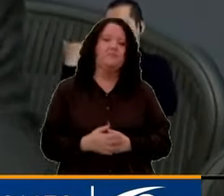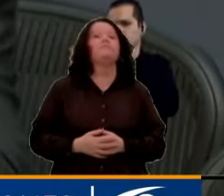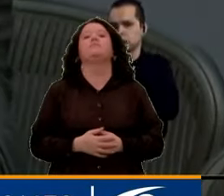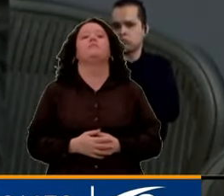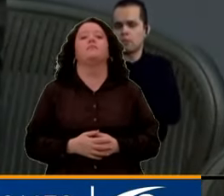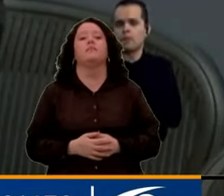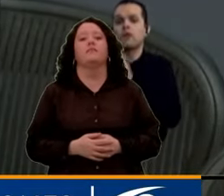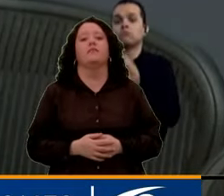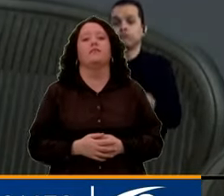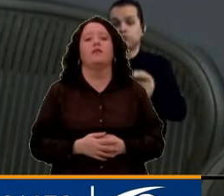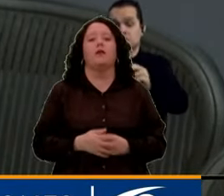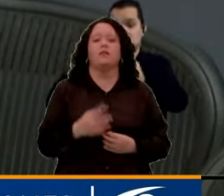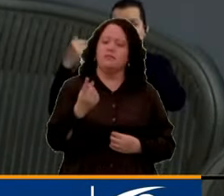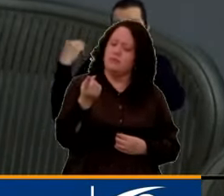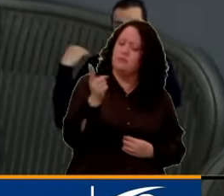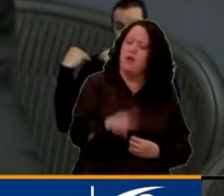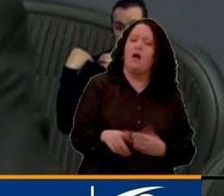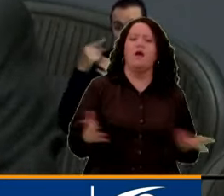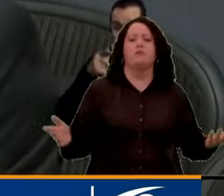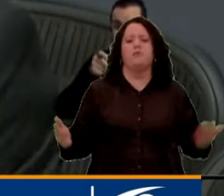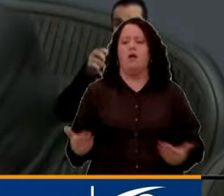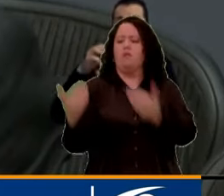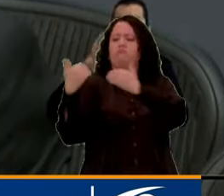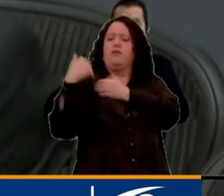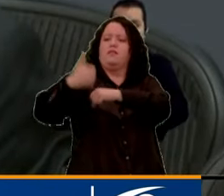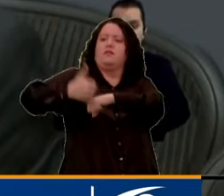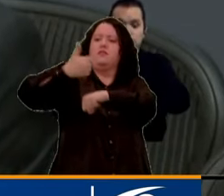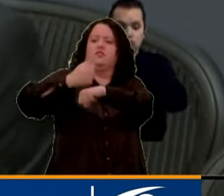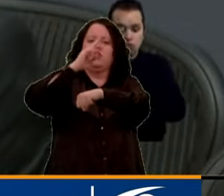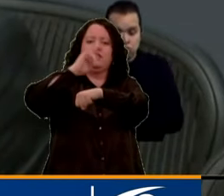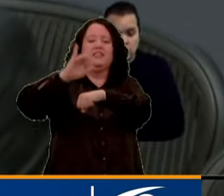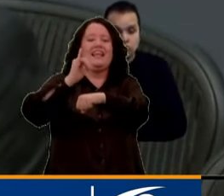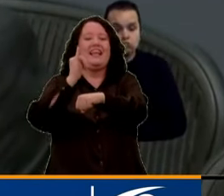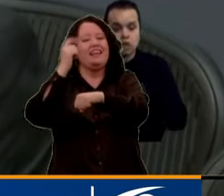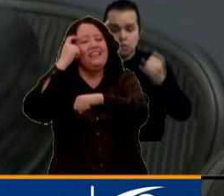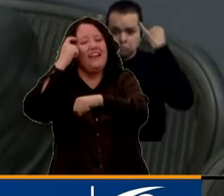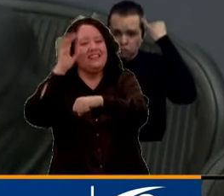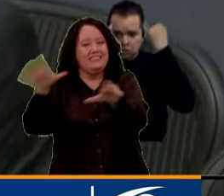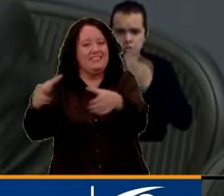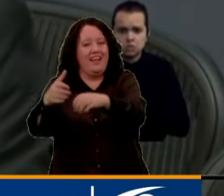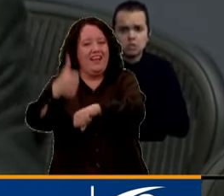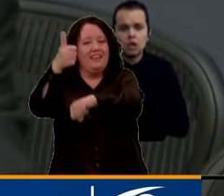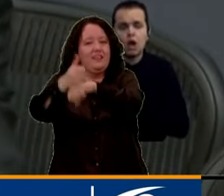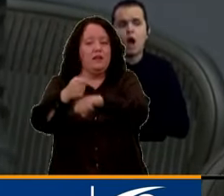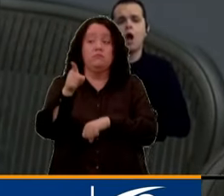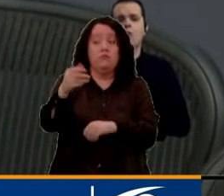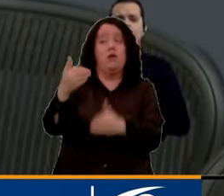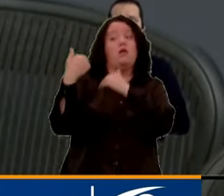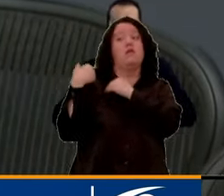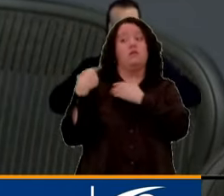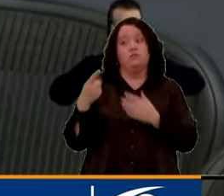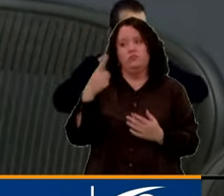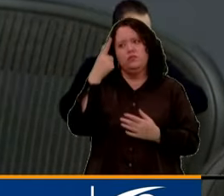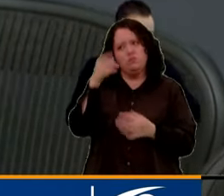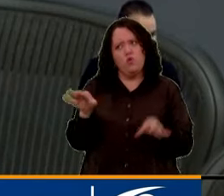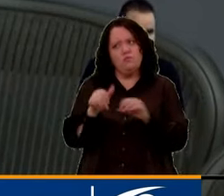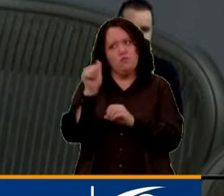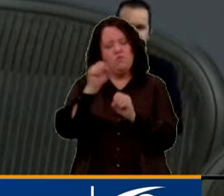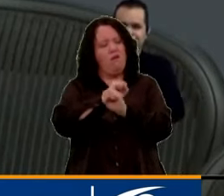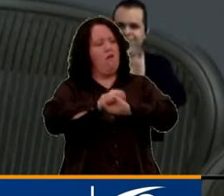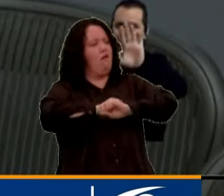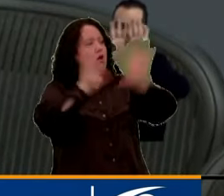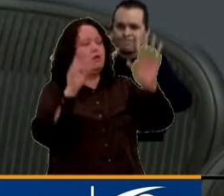Como también es la responsabilidad del señor director nacional de inteligencia, tener absolutamente claro